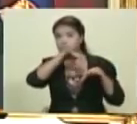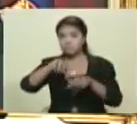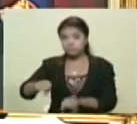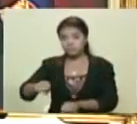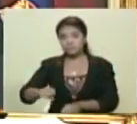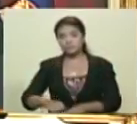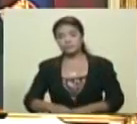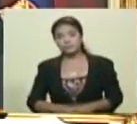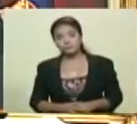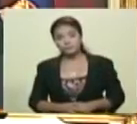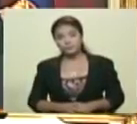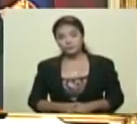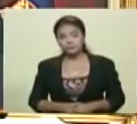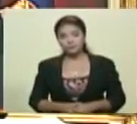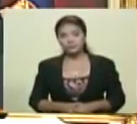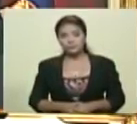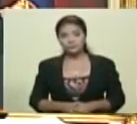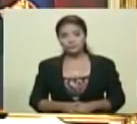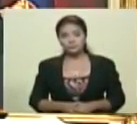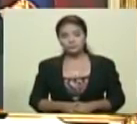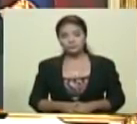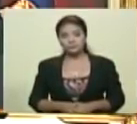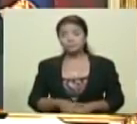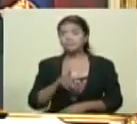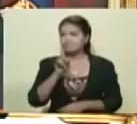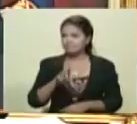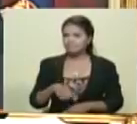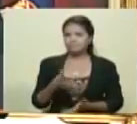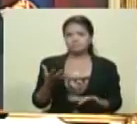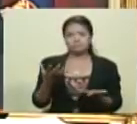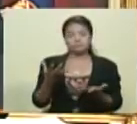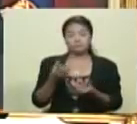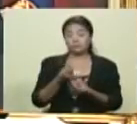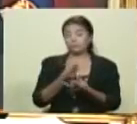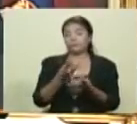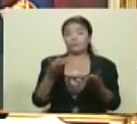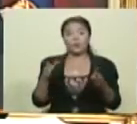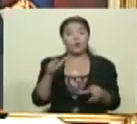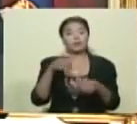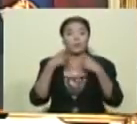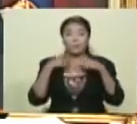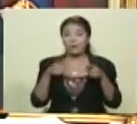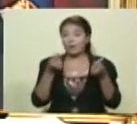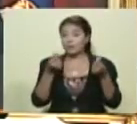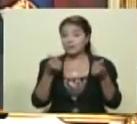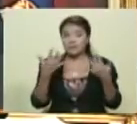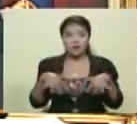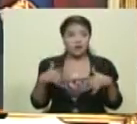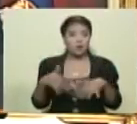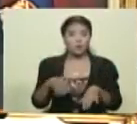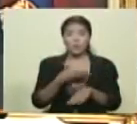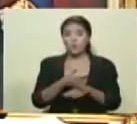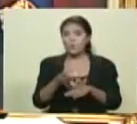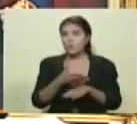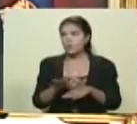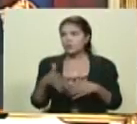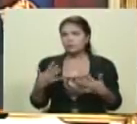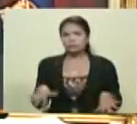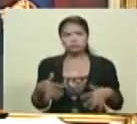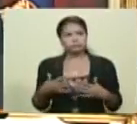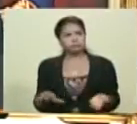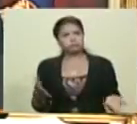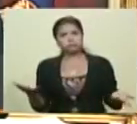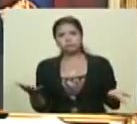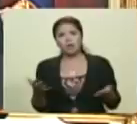región. También son incalculables las pérdidas económicas y las décadas de atraso que hemos debido soportar